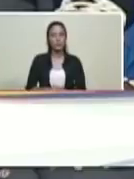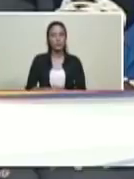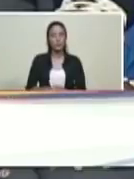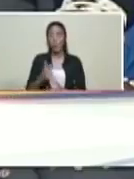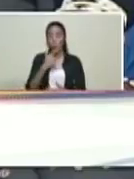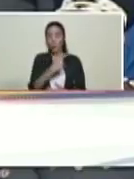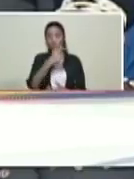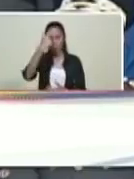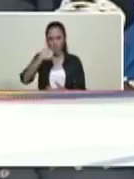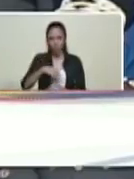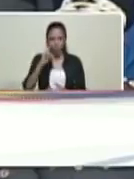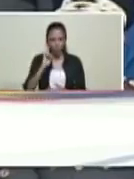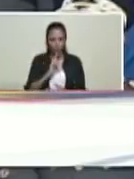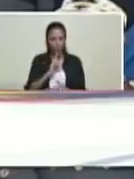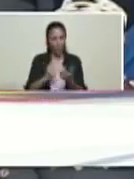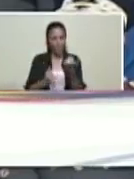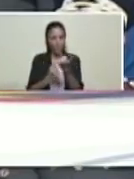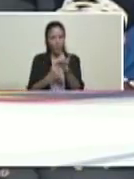bolivarianos